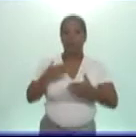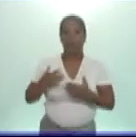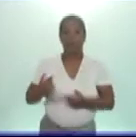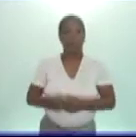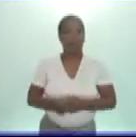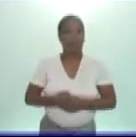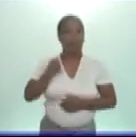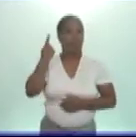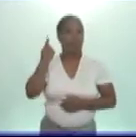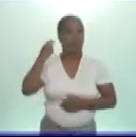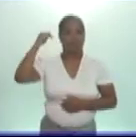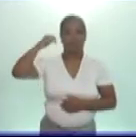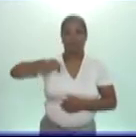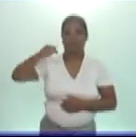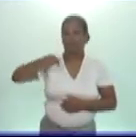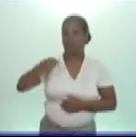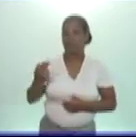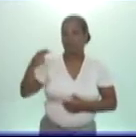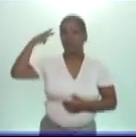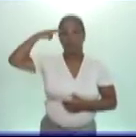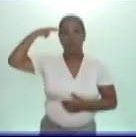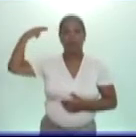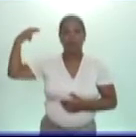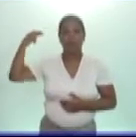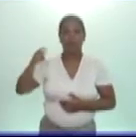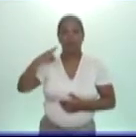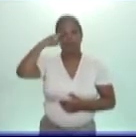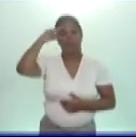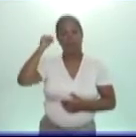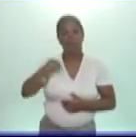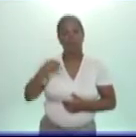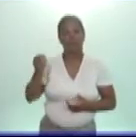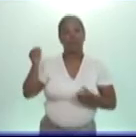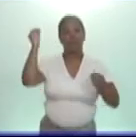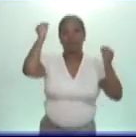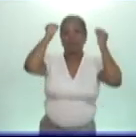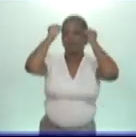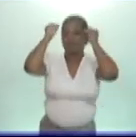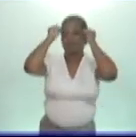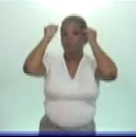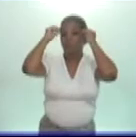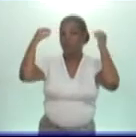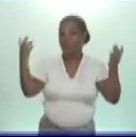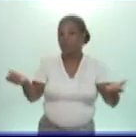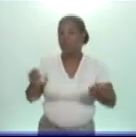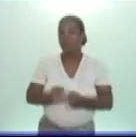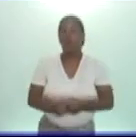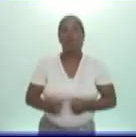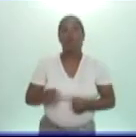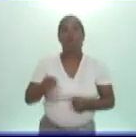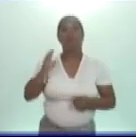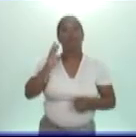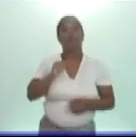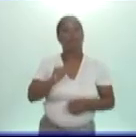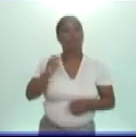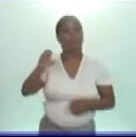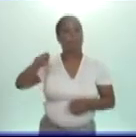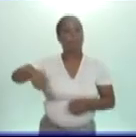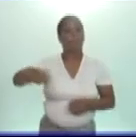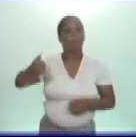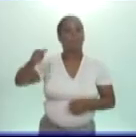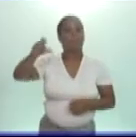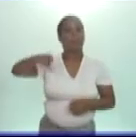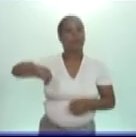estas habilidades, sino también de la comprensión, sobre todo de las magnitudes, a qué se refieren, cuáles son las que